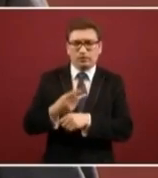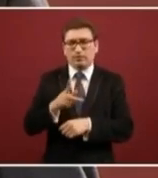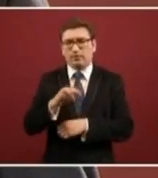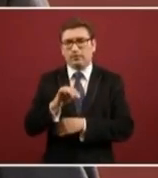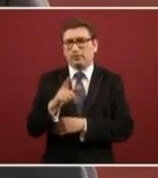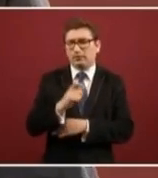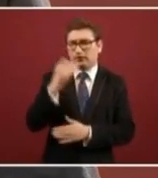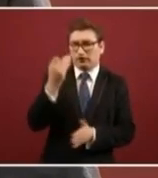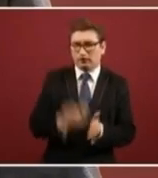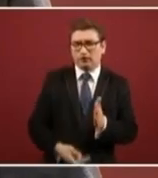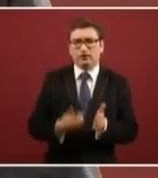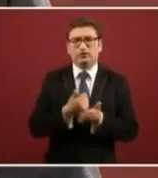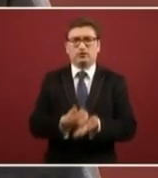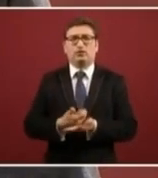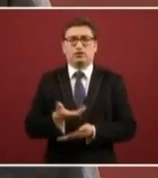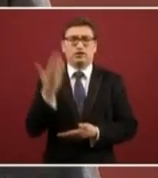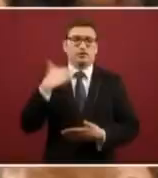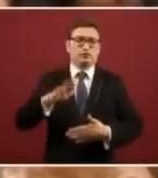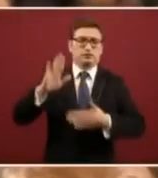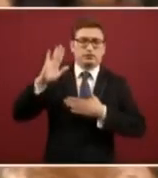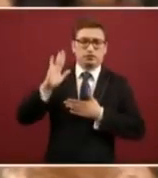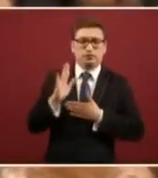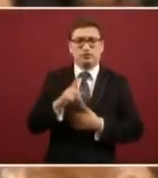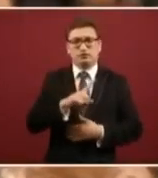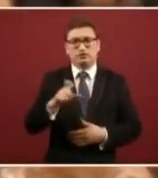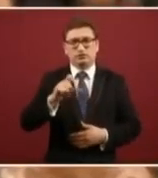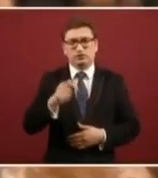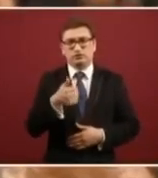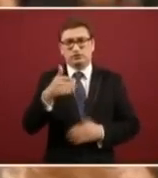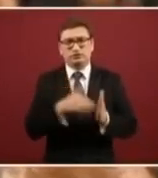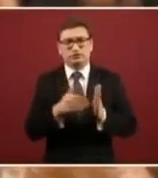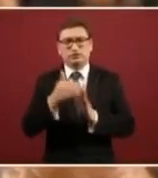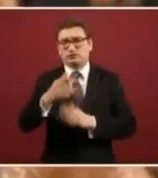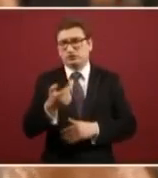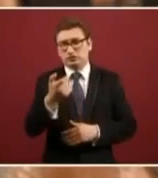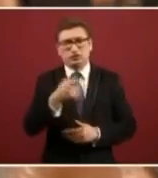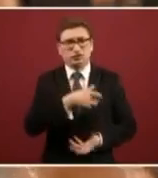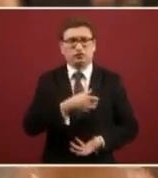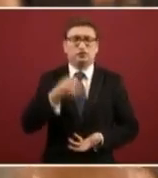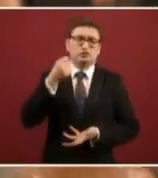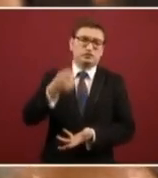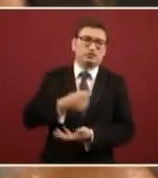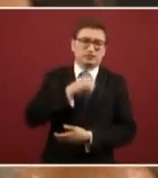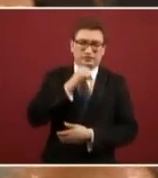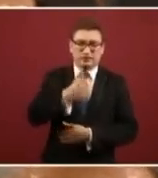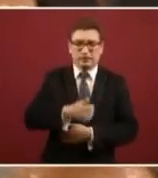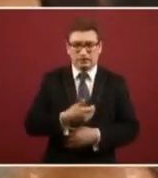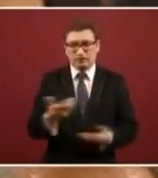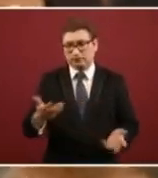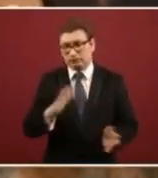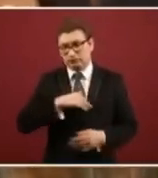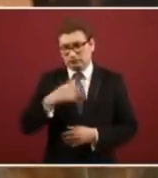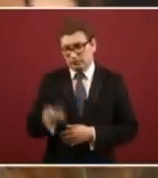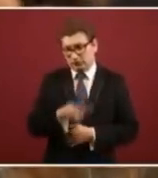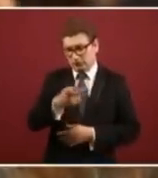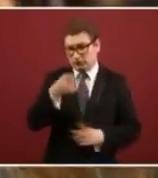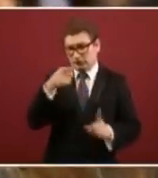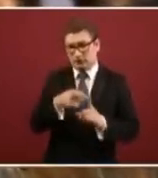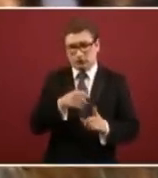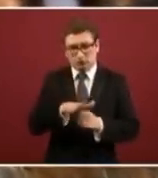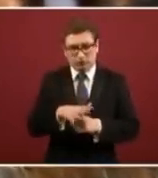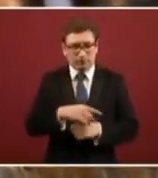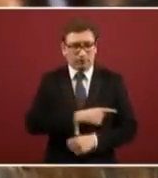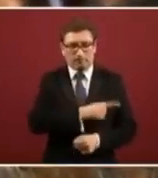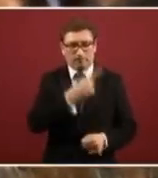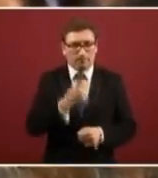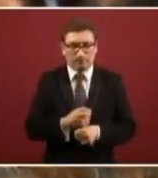Pemex, que se les prometió que les pagaran 126 mil millones, que no se ha pagado nada. La pregunta concreta es, ¿no habría que